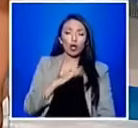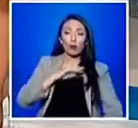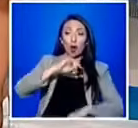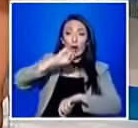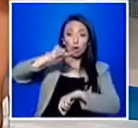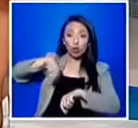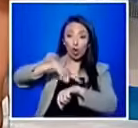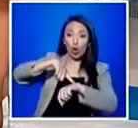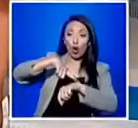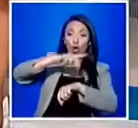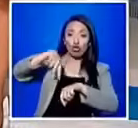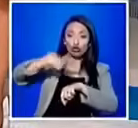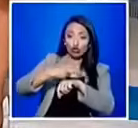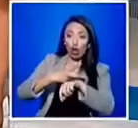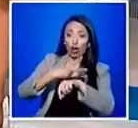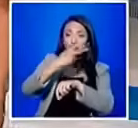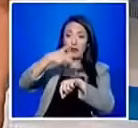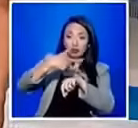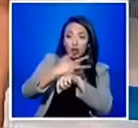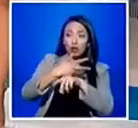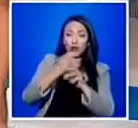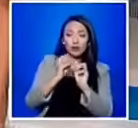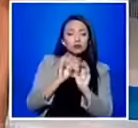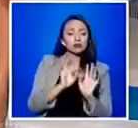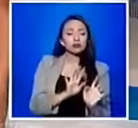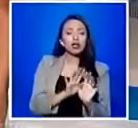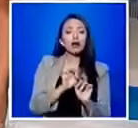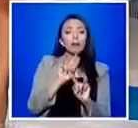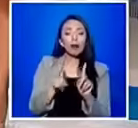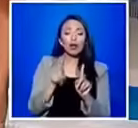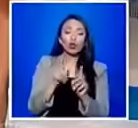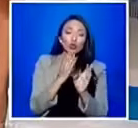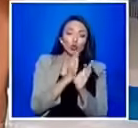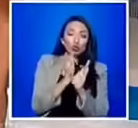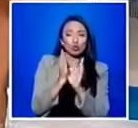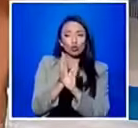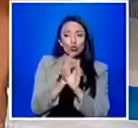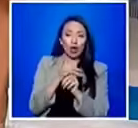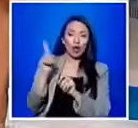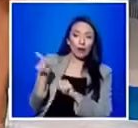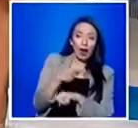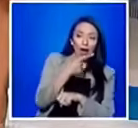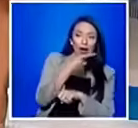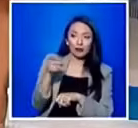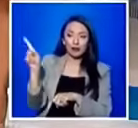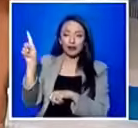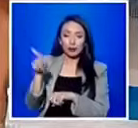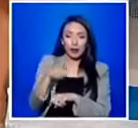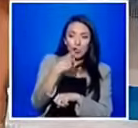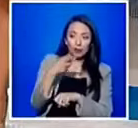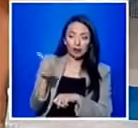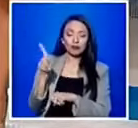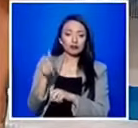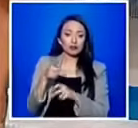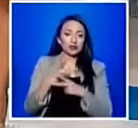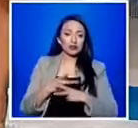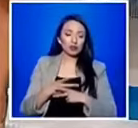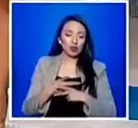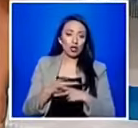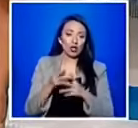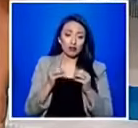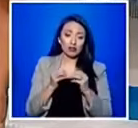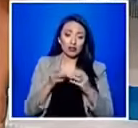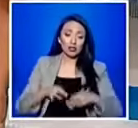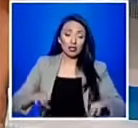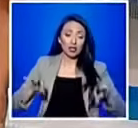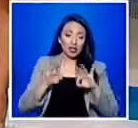varias horas en una institución, al menos que constantemente ejecuten estos patrullajes para lo que mencionaba Alex Pila, que es muy